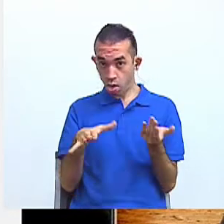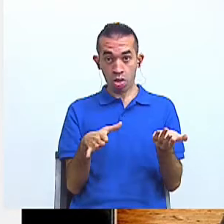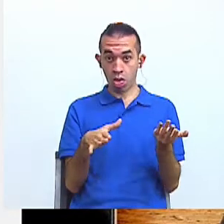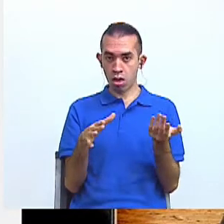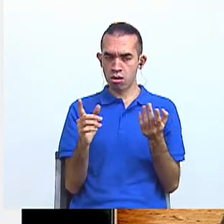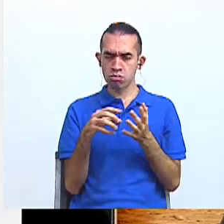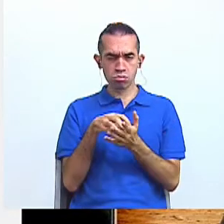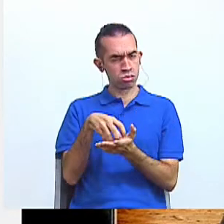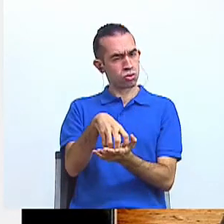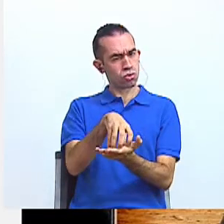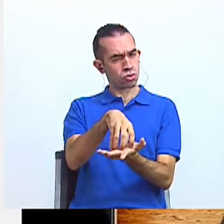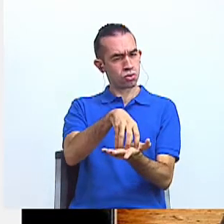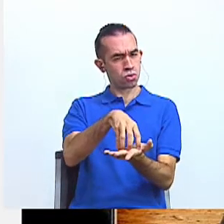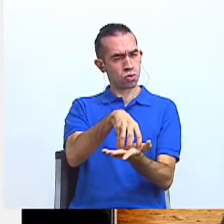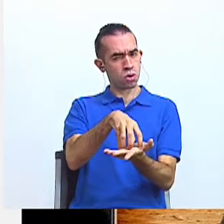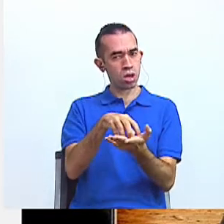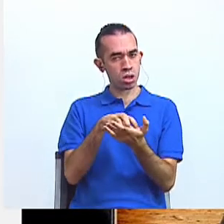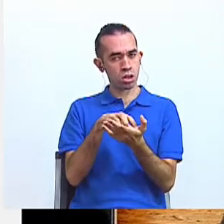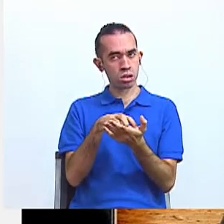cuestionamiento